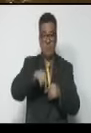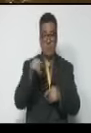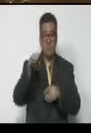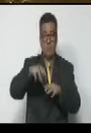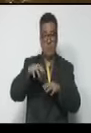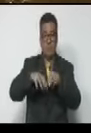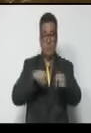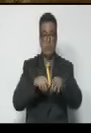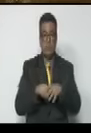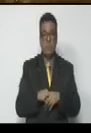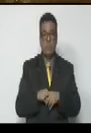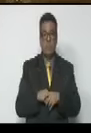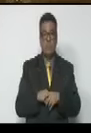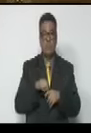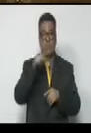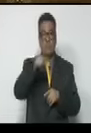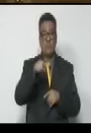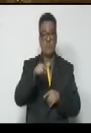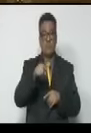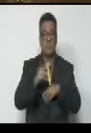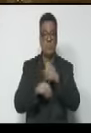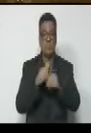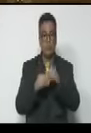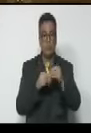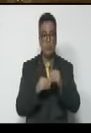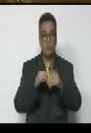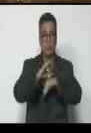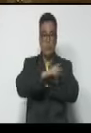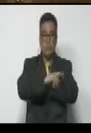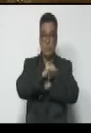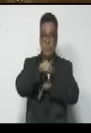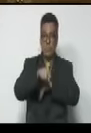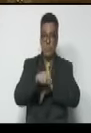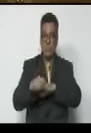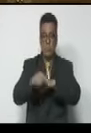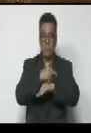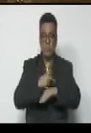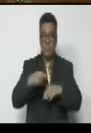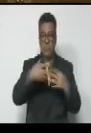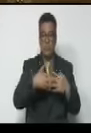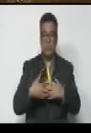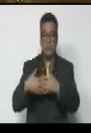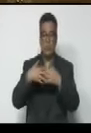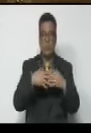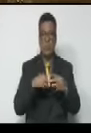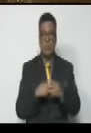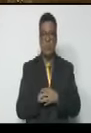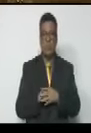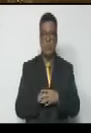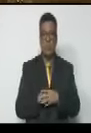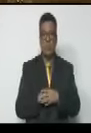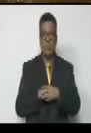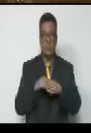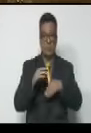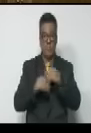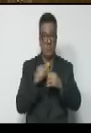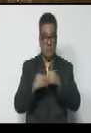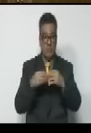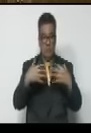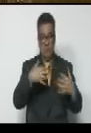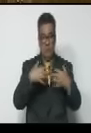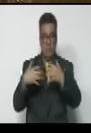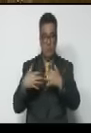región. Que esta maniobra delincuencial del gobierno estadounidense se enmarca en la